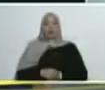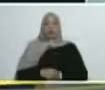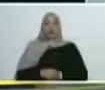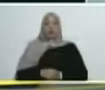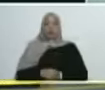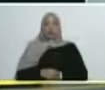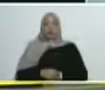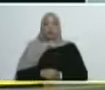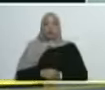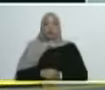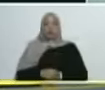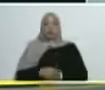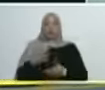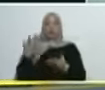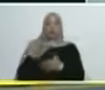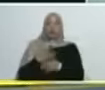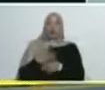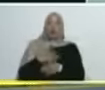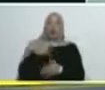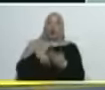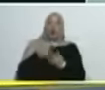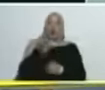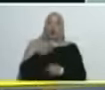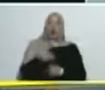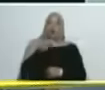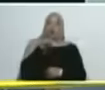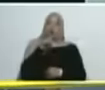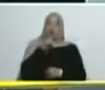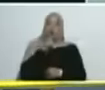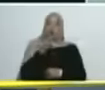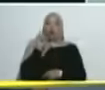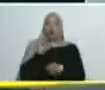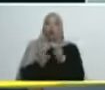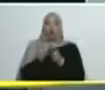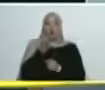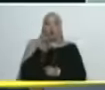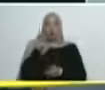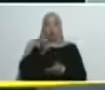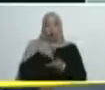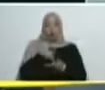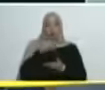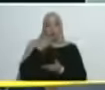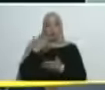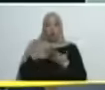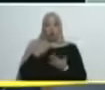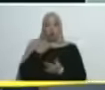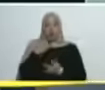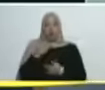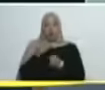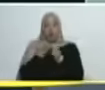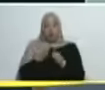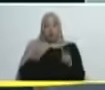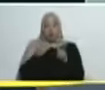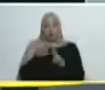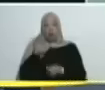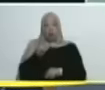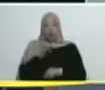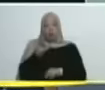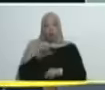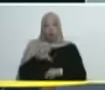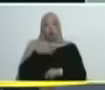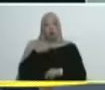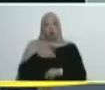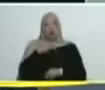vayamos a convencer con argumentos, con verdades y con